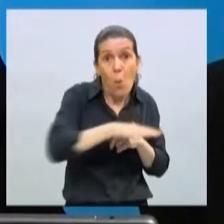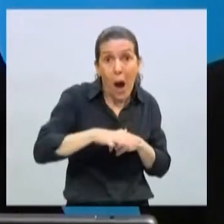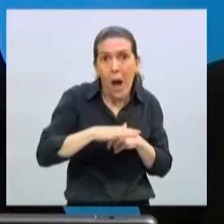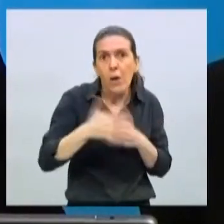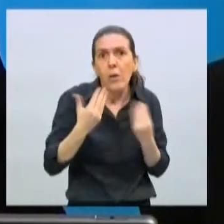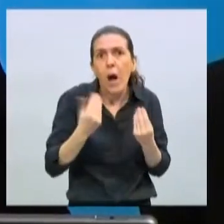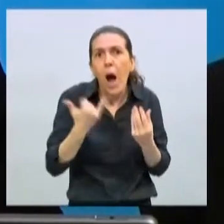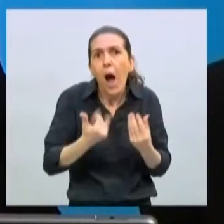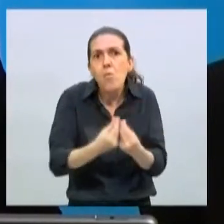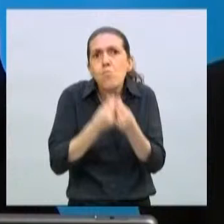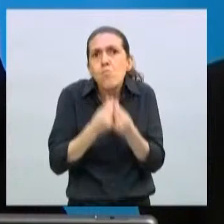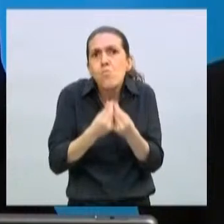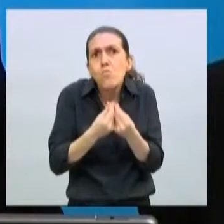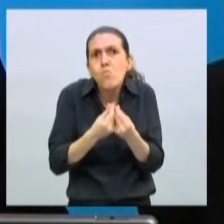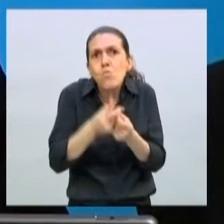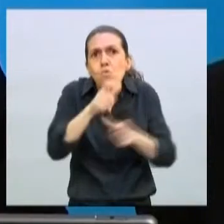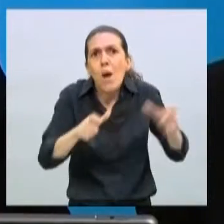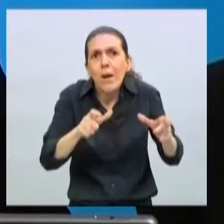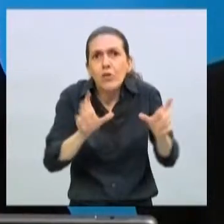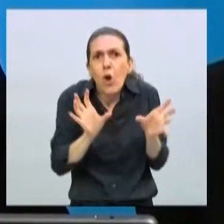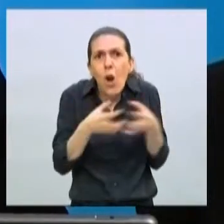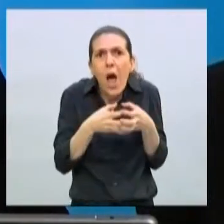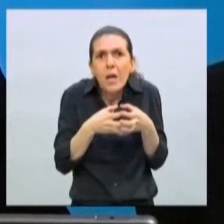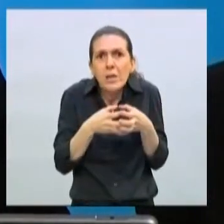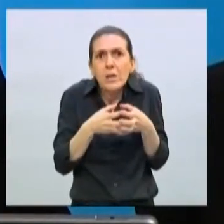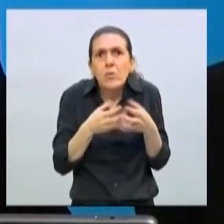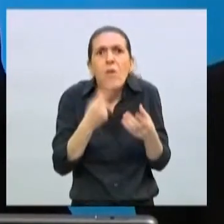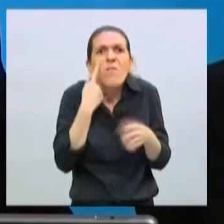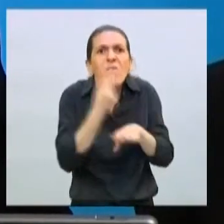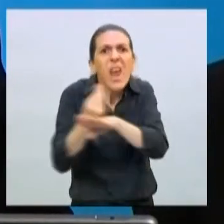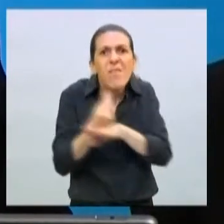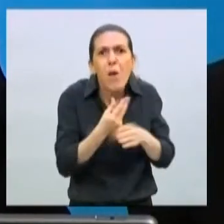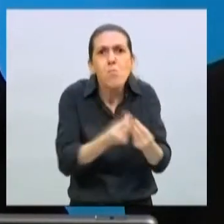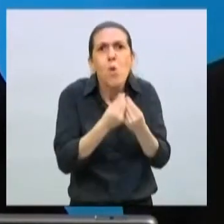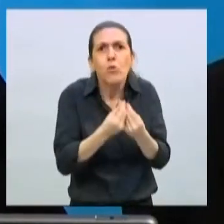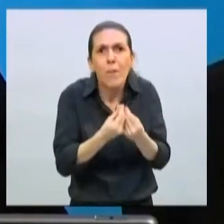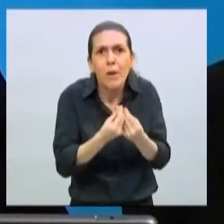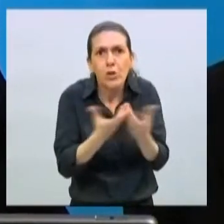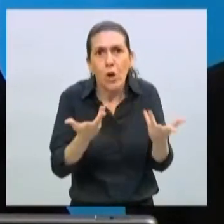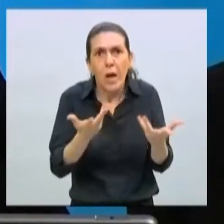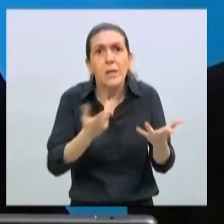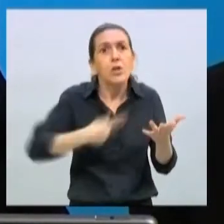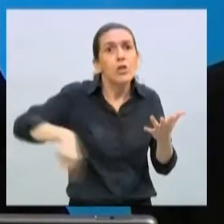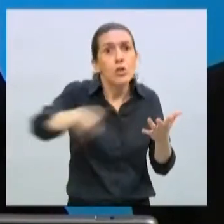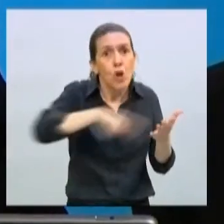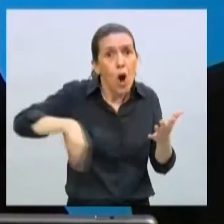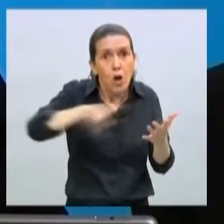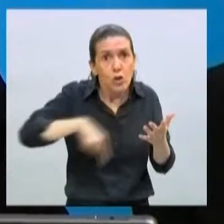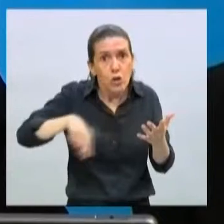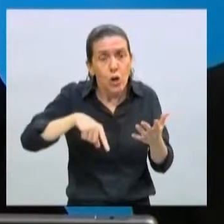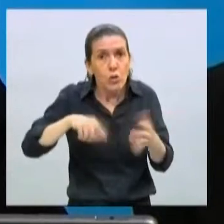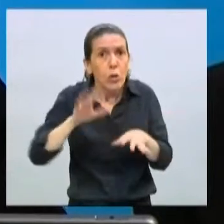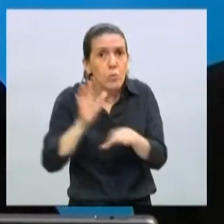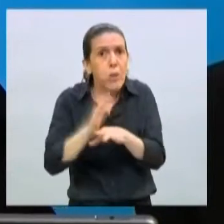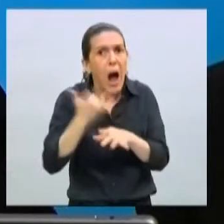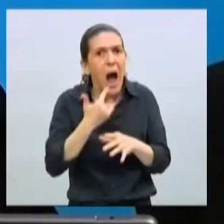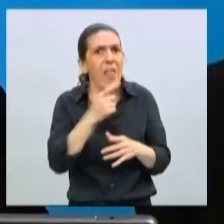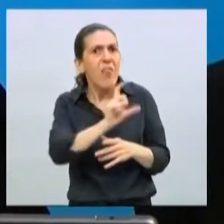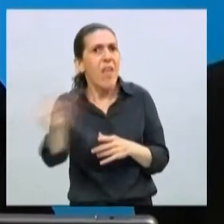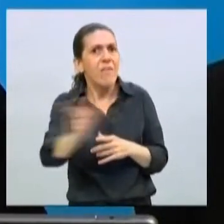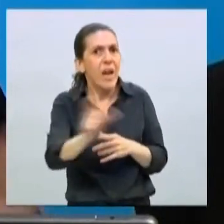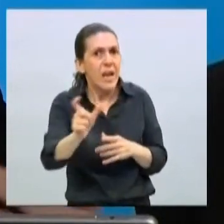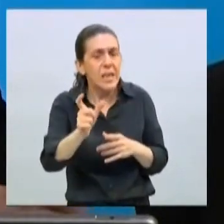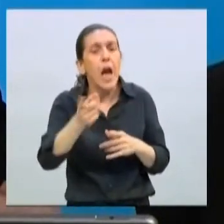gente es la densidad demográfica es muy alta, nosotros estamos prestando particular interés.